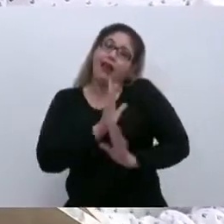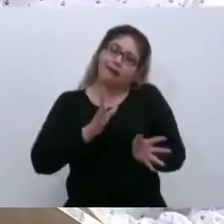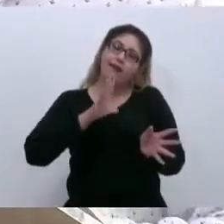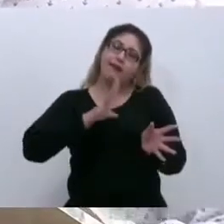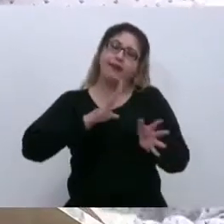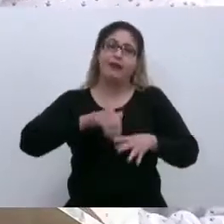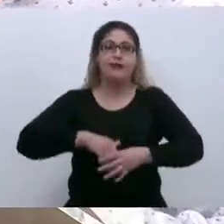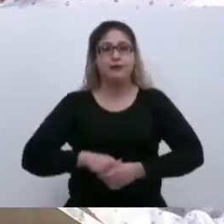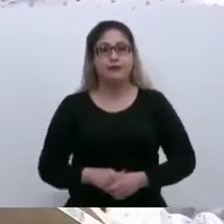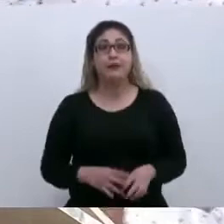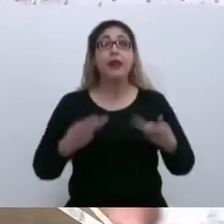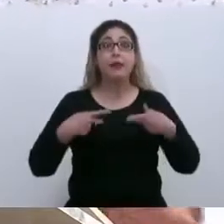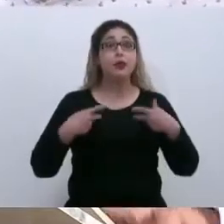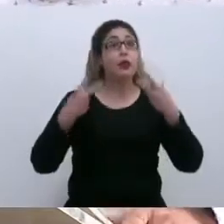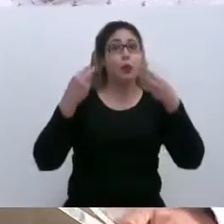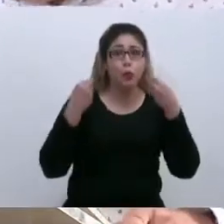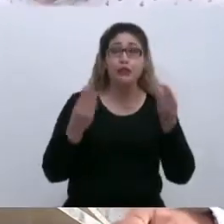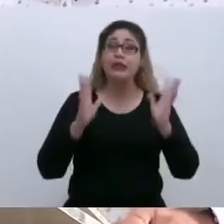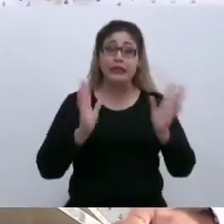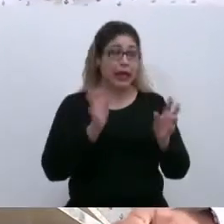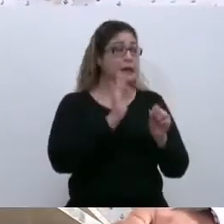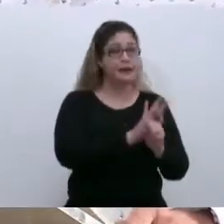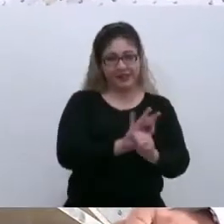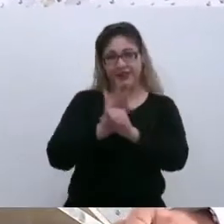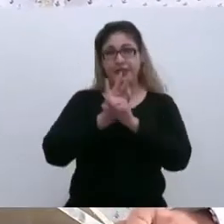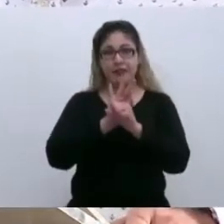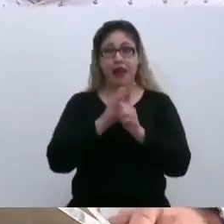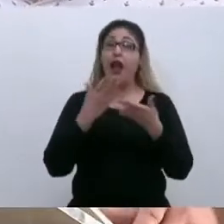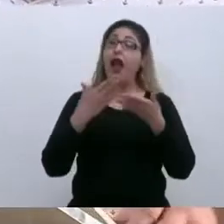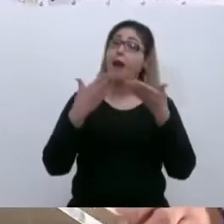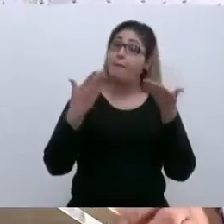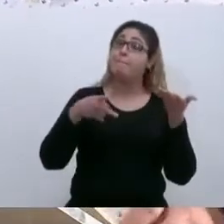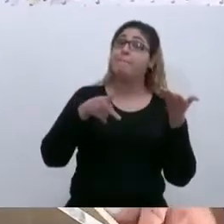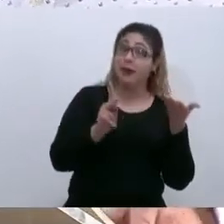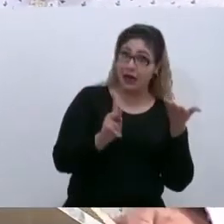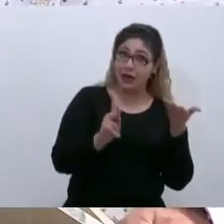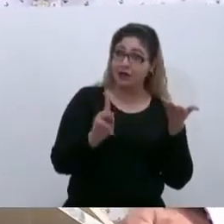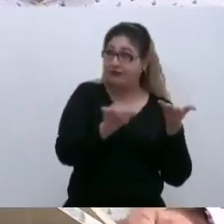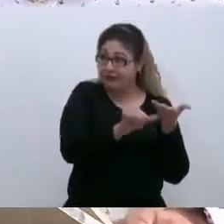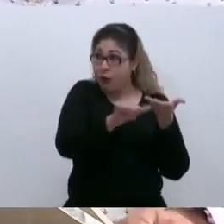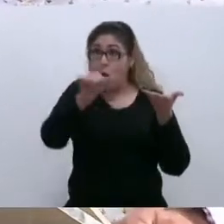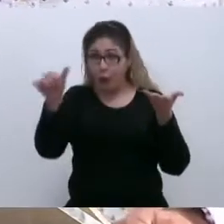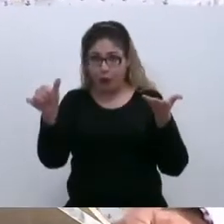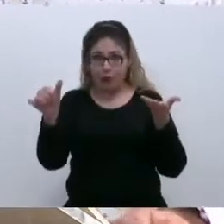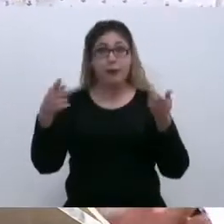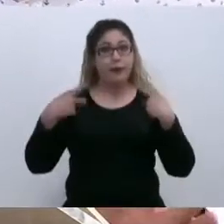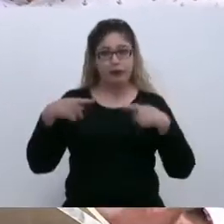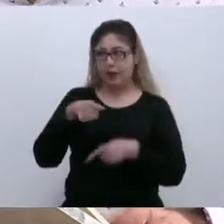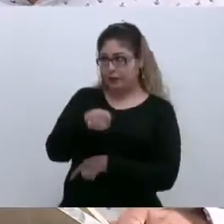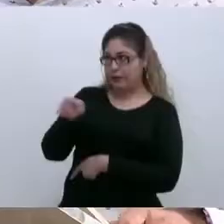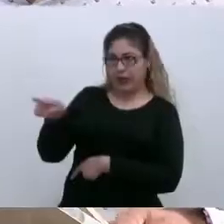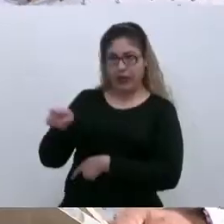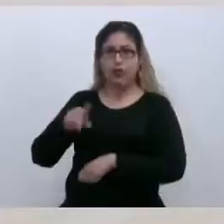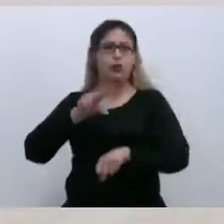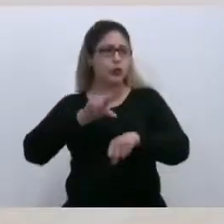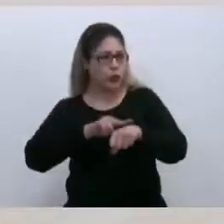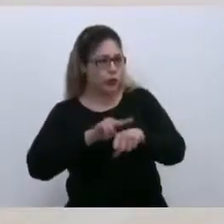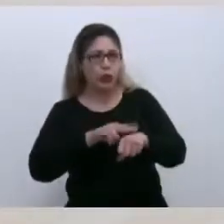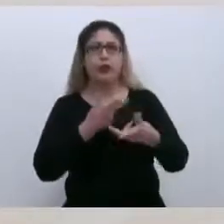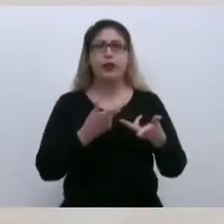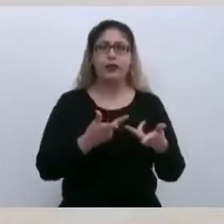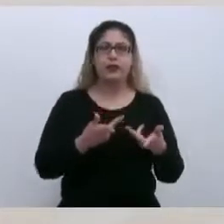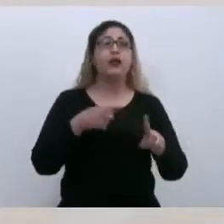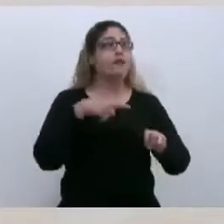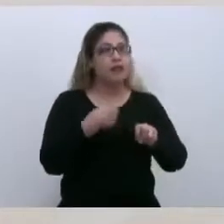todo el personal de salud. Señor presidente, aquí en Durango la estrategia de